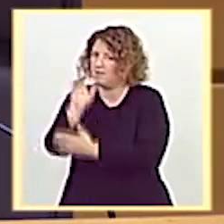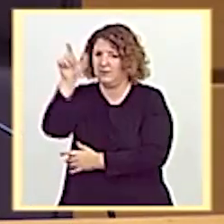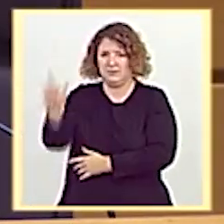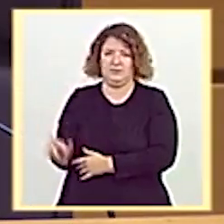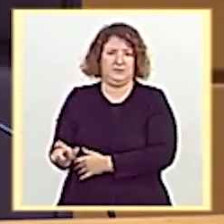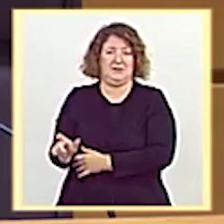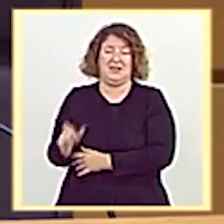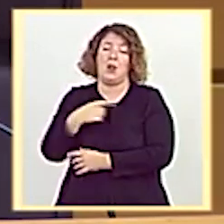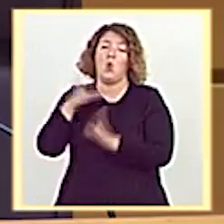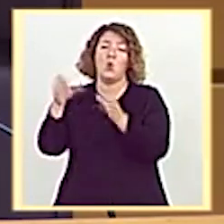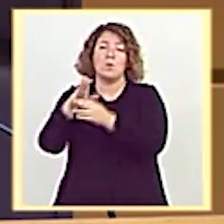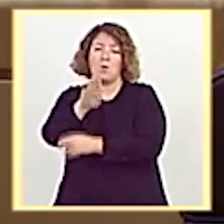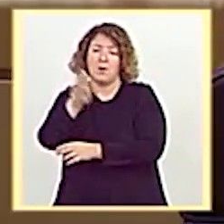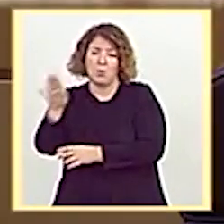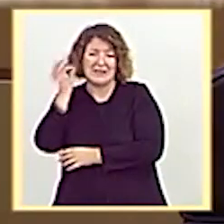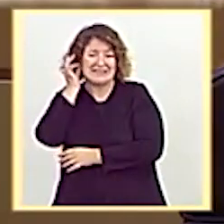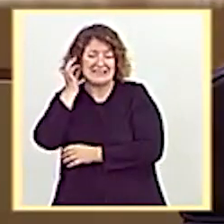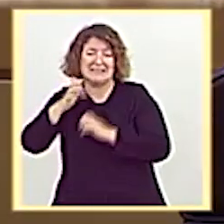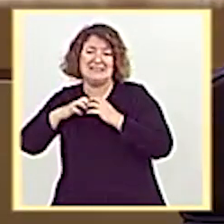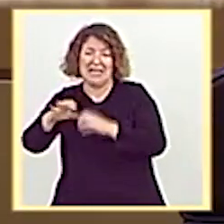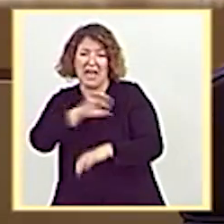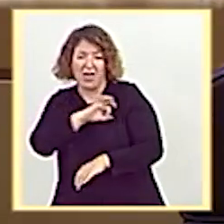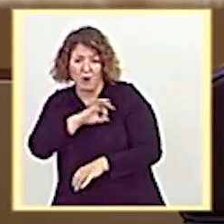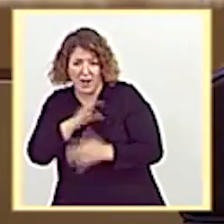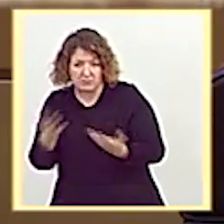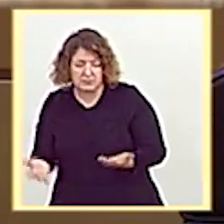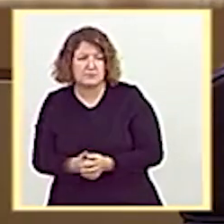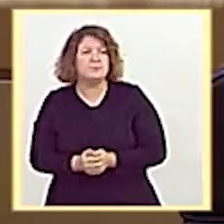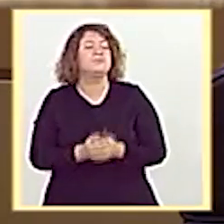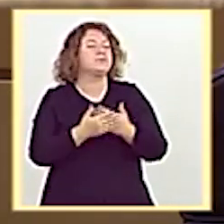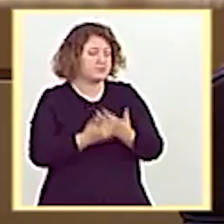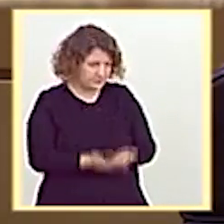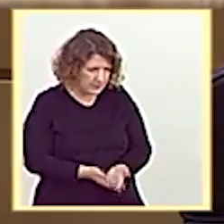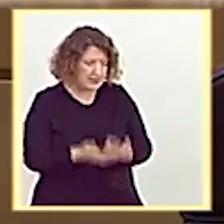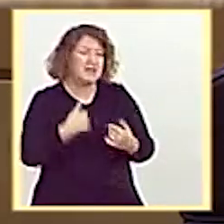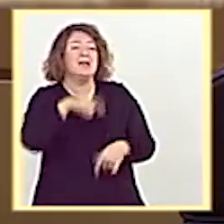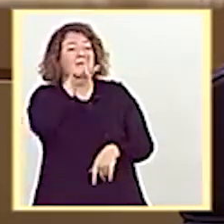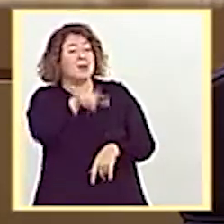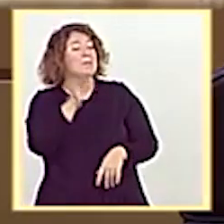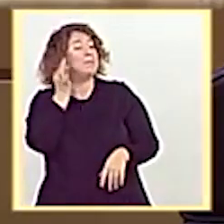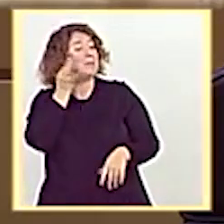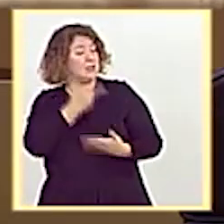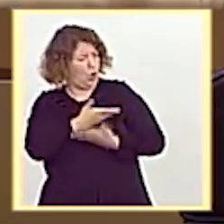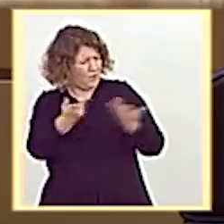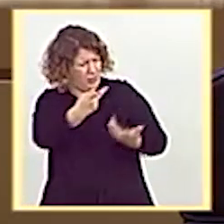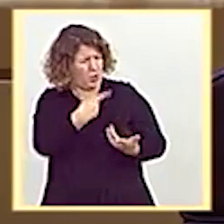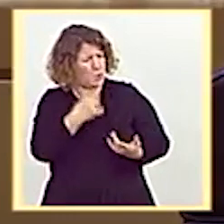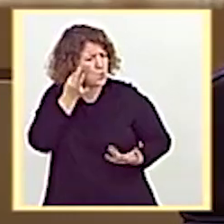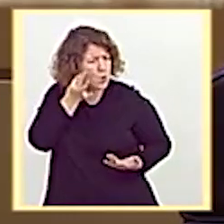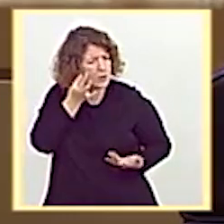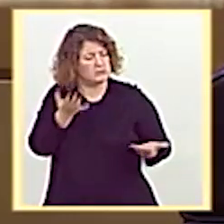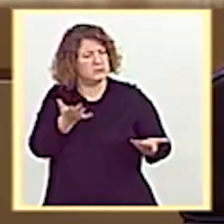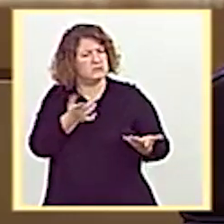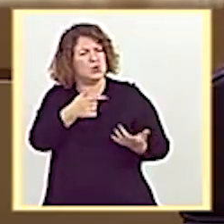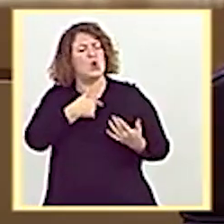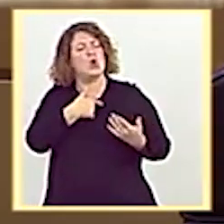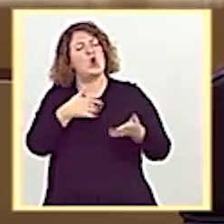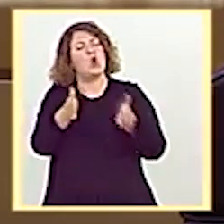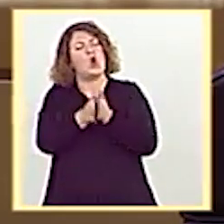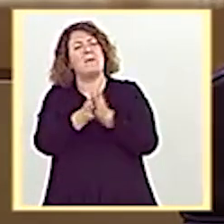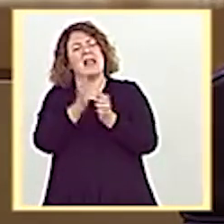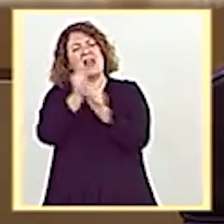senadora del Grupo Popular. Muchas gracias. Puede terminar, señoría. Le decía, señora ministra, de mujer a mujer, se siente humillada como compañera de trabajo